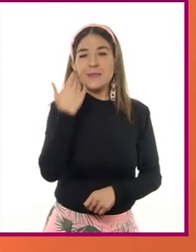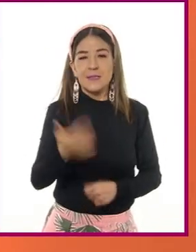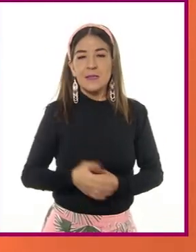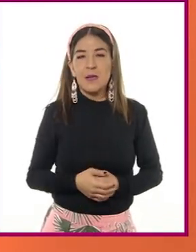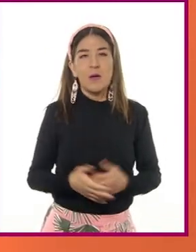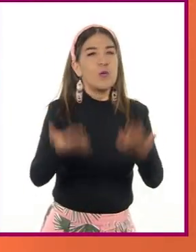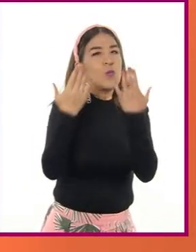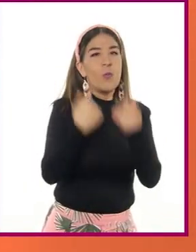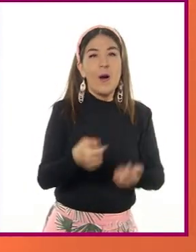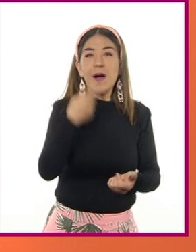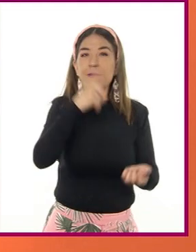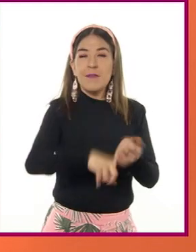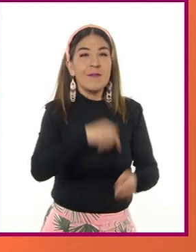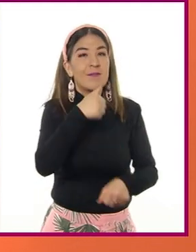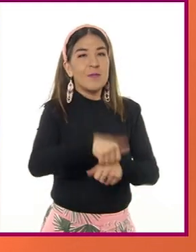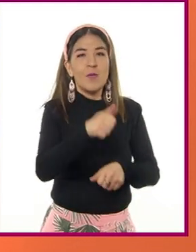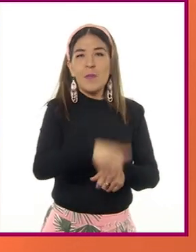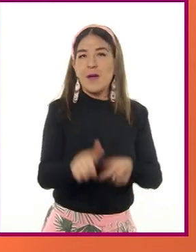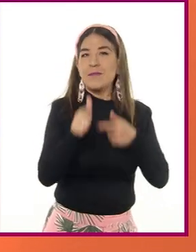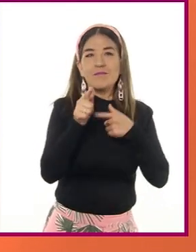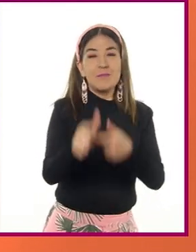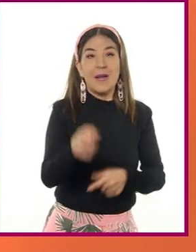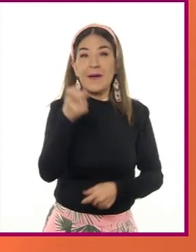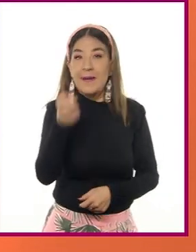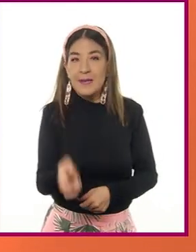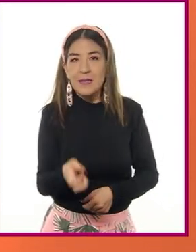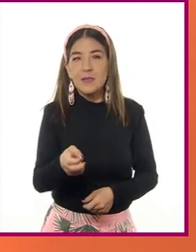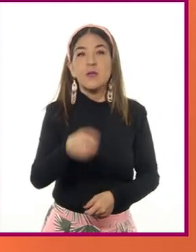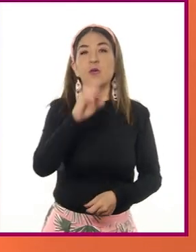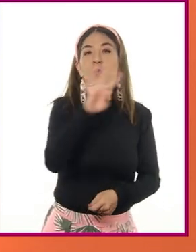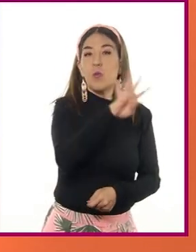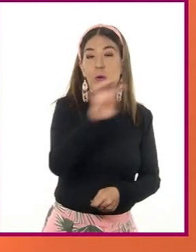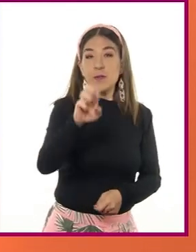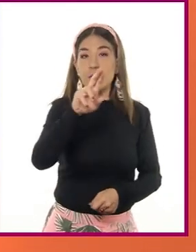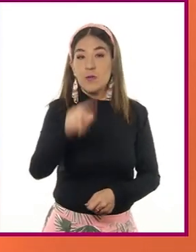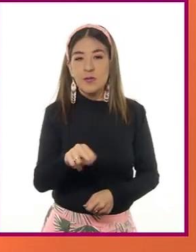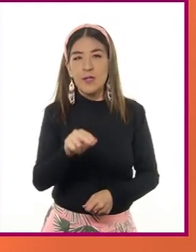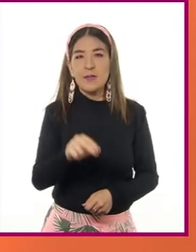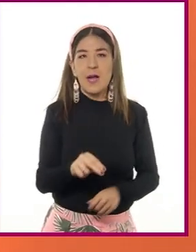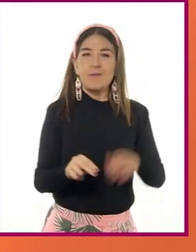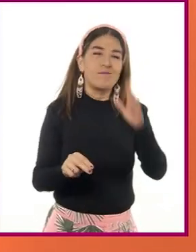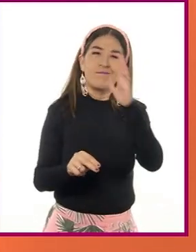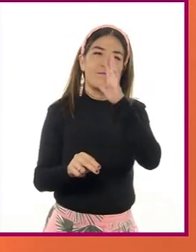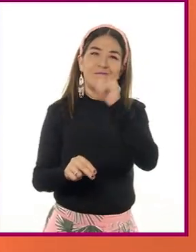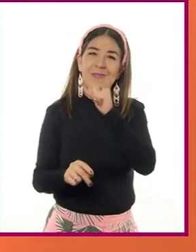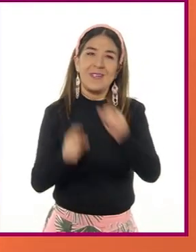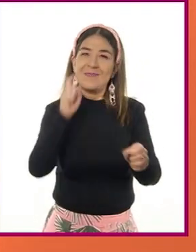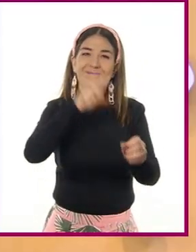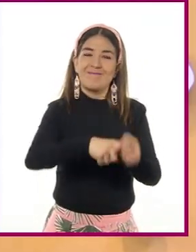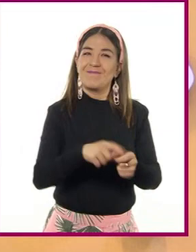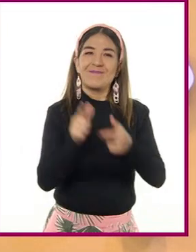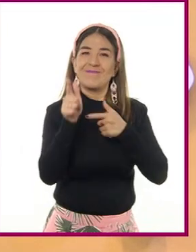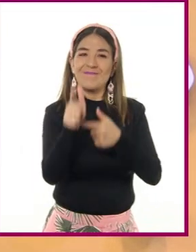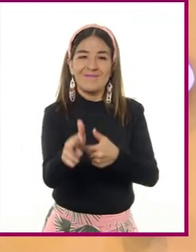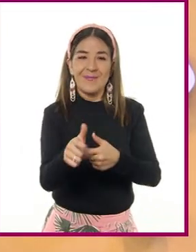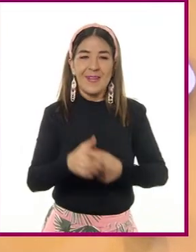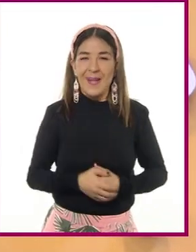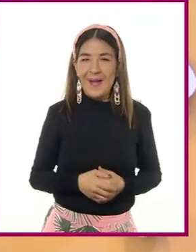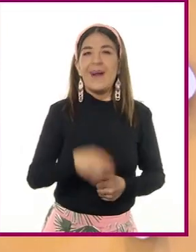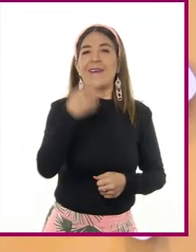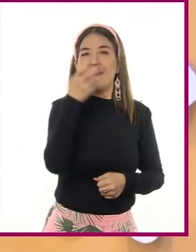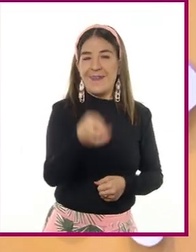se encuentra dicho número en la sucesión. En este caso, el 480 no pertenece a la sucesión.